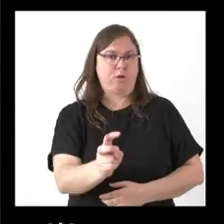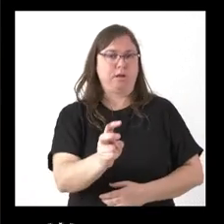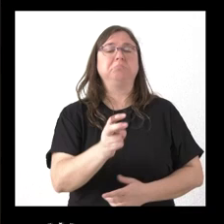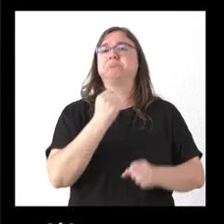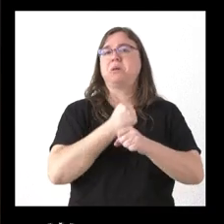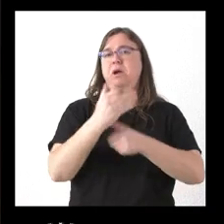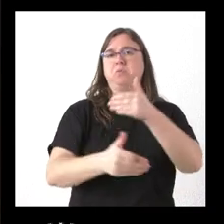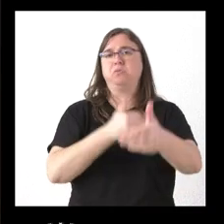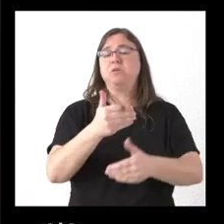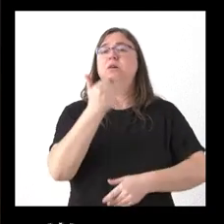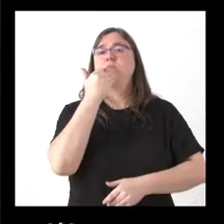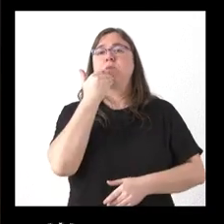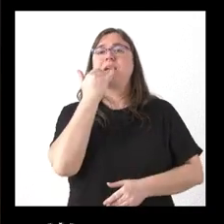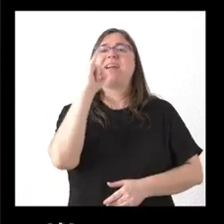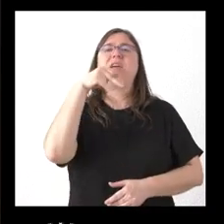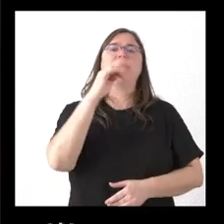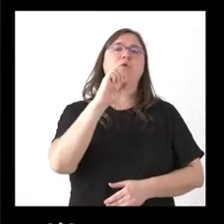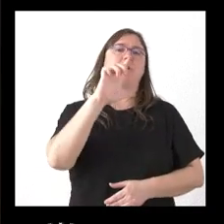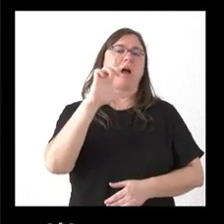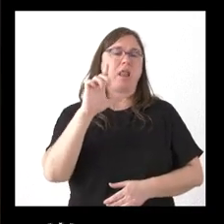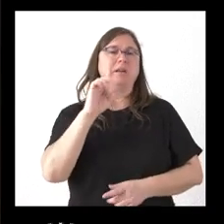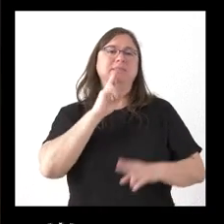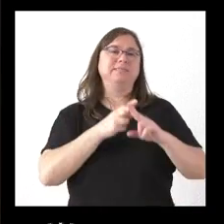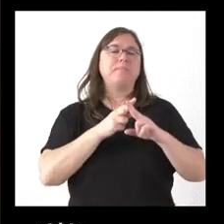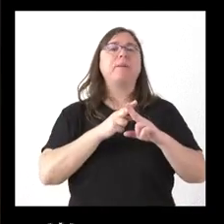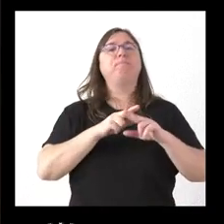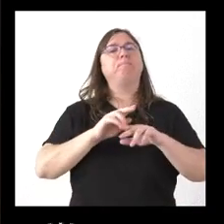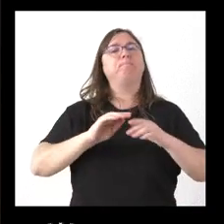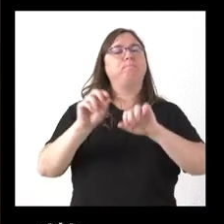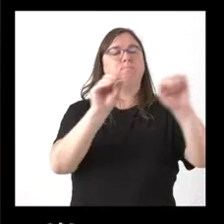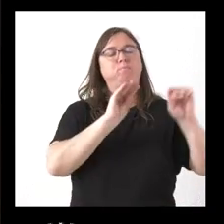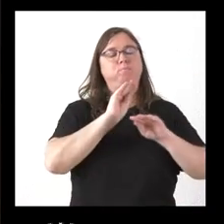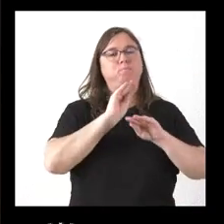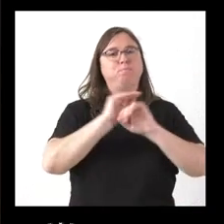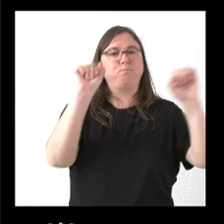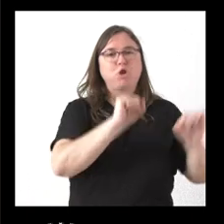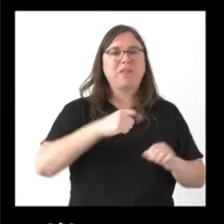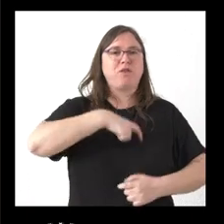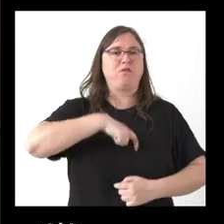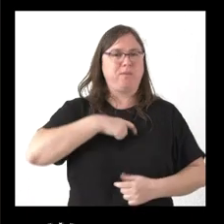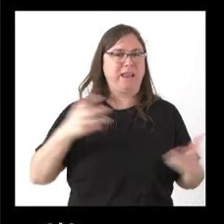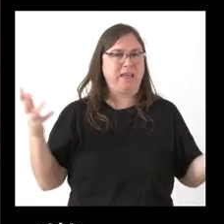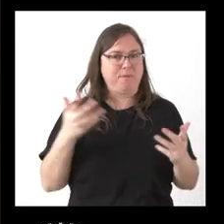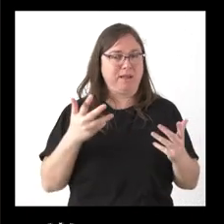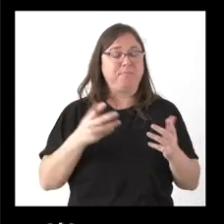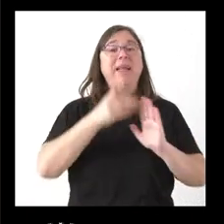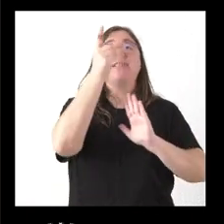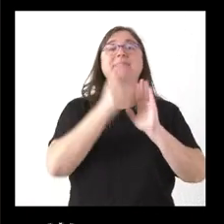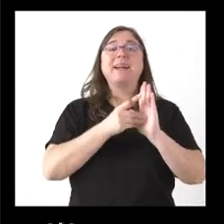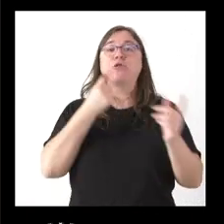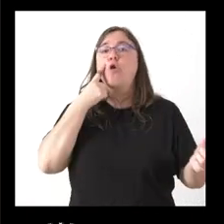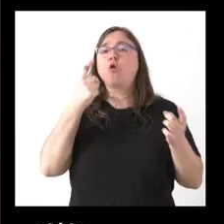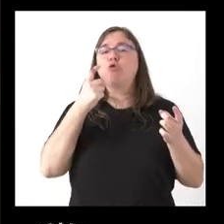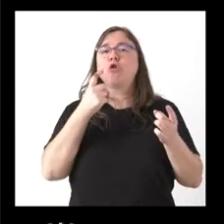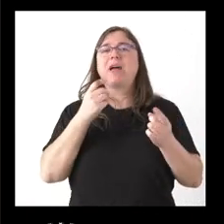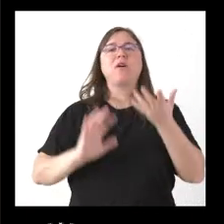se está trabajando Cómo es el infocal el plan de Protección Civil de emergencias por incendios forestales de Castilla y León El decreto que regula la operativo de incendios y